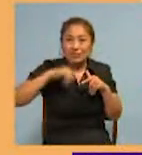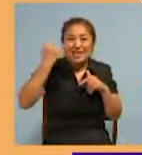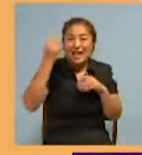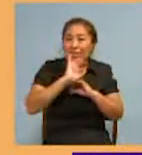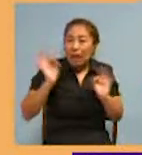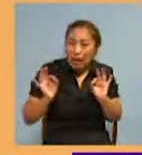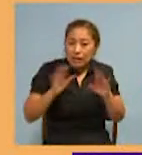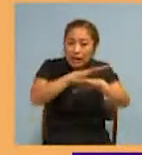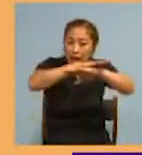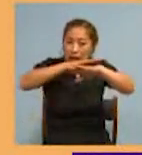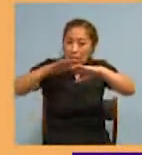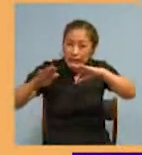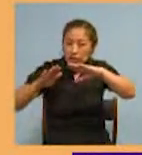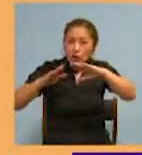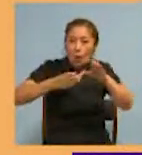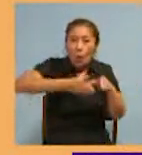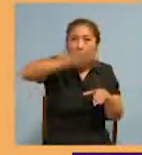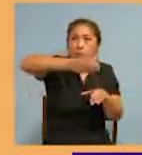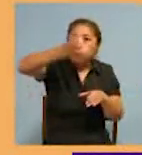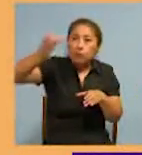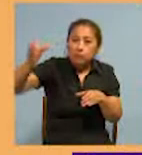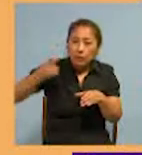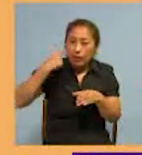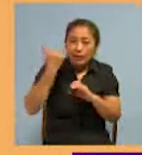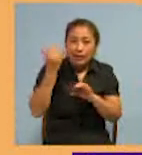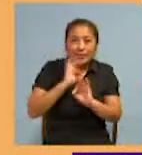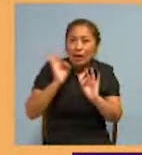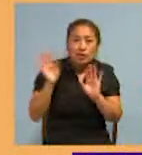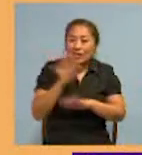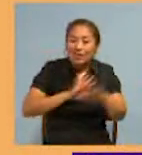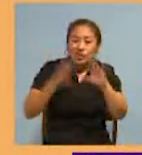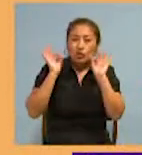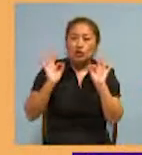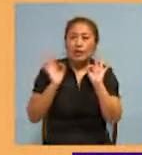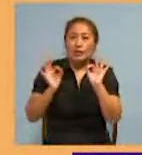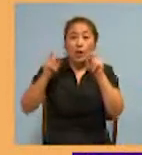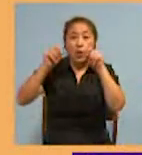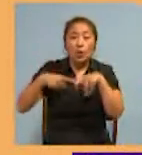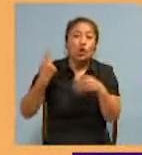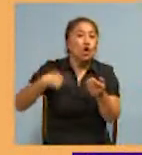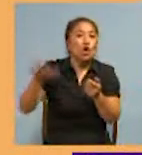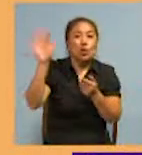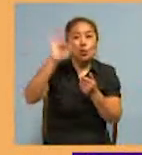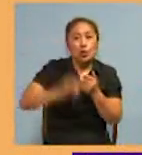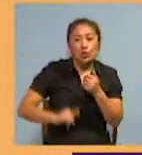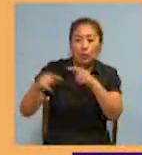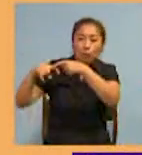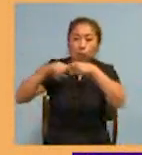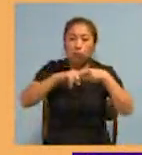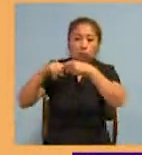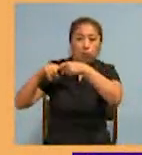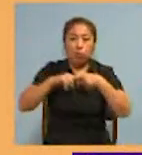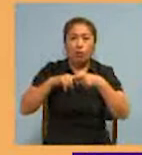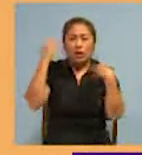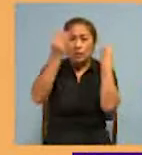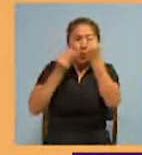paneles todo lo que es el hincado digamos de los soportes de los paneles está preparado hoy hay ingreso diario digamos de los camiones por eso también nuestra